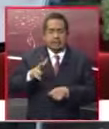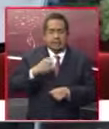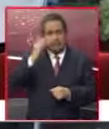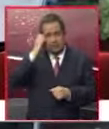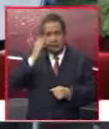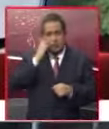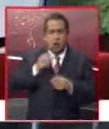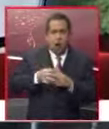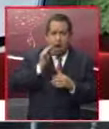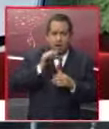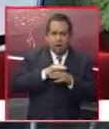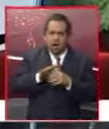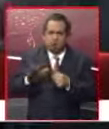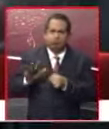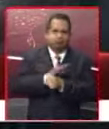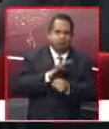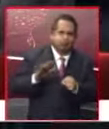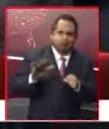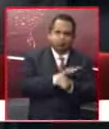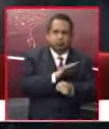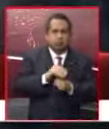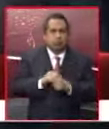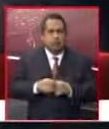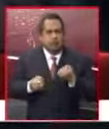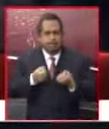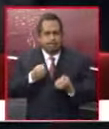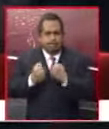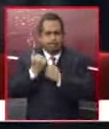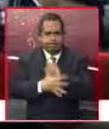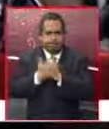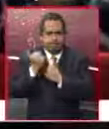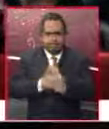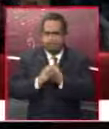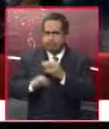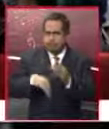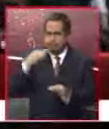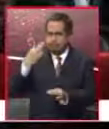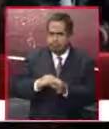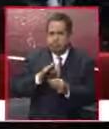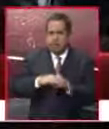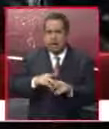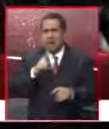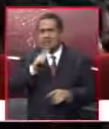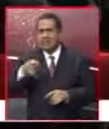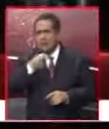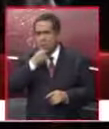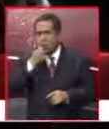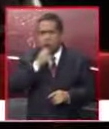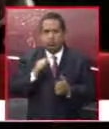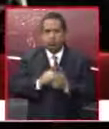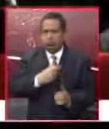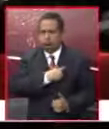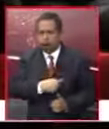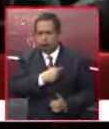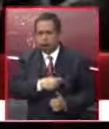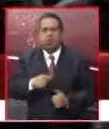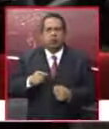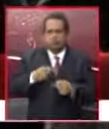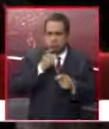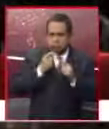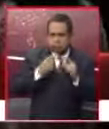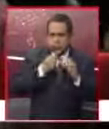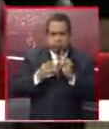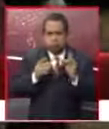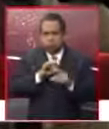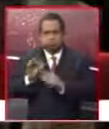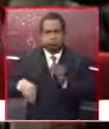y cafeterías ya lucían llenos, las zonas de boleros ya funcionando y los más de 100 reporteros y periodistas acreditados ya trabajaban en la cobertura